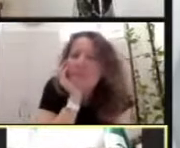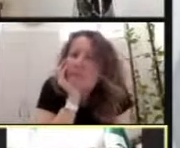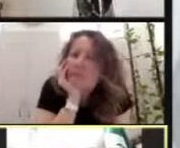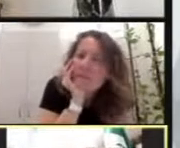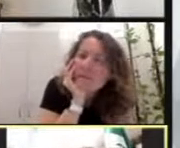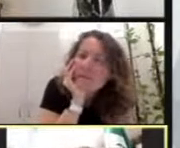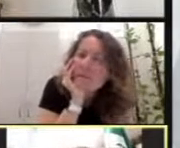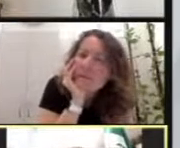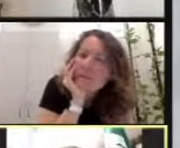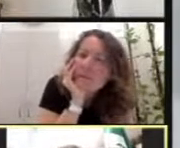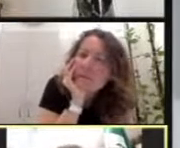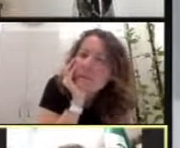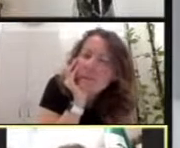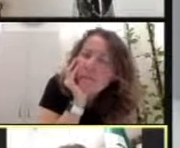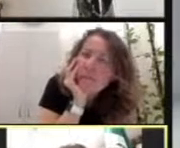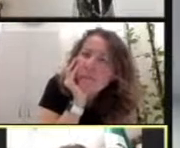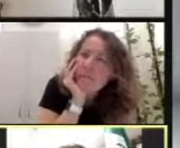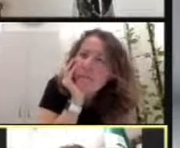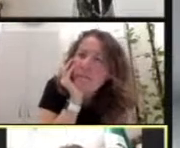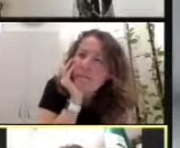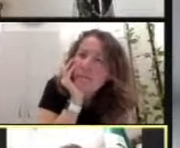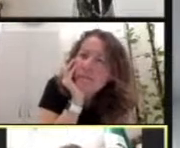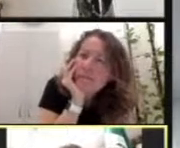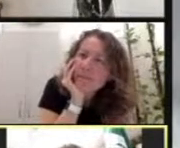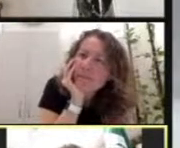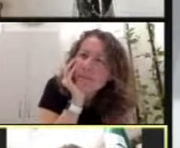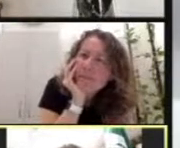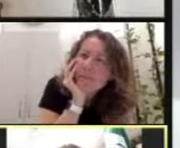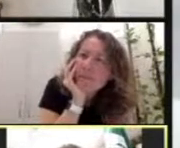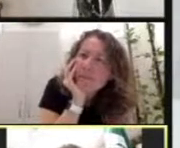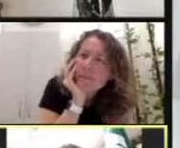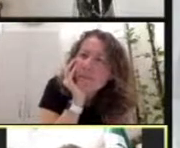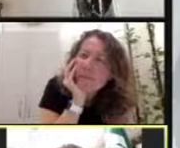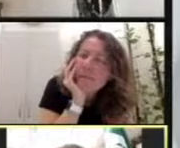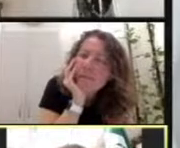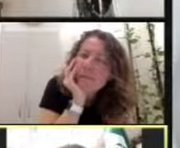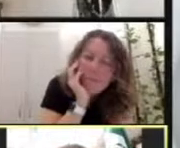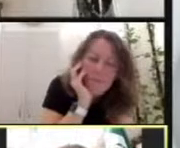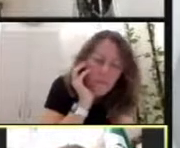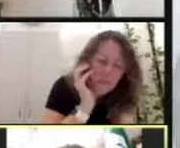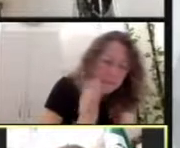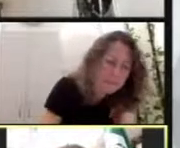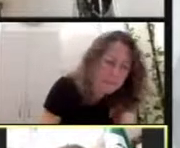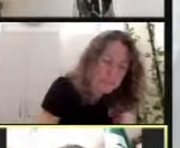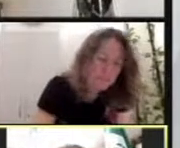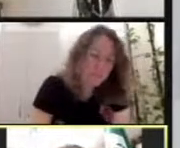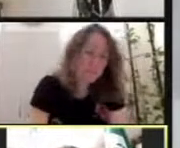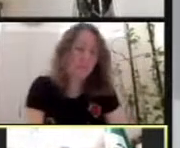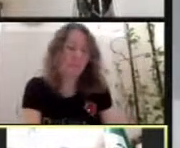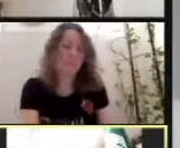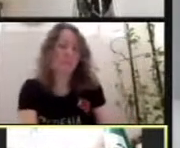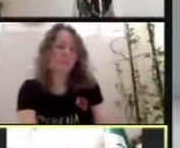diputada o diputado? Se cierra el sistema de viva voz para emitir voto. Gracias.